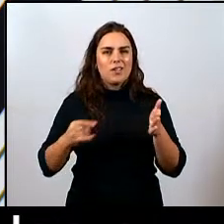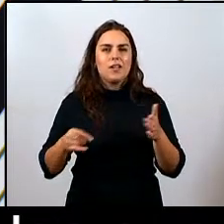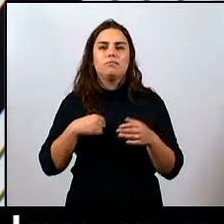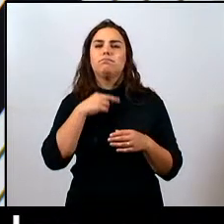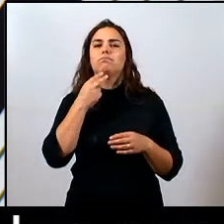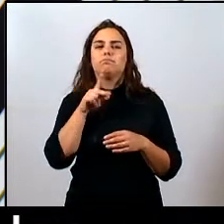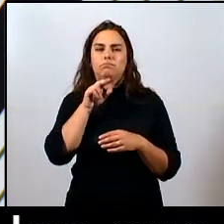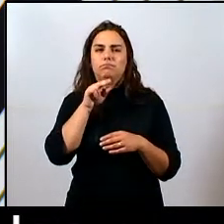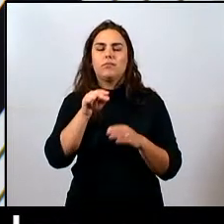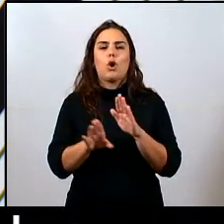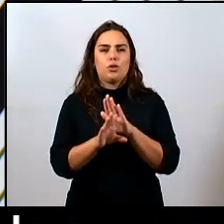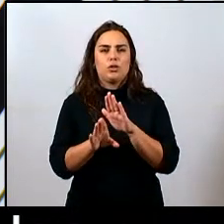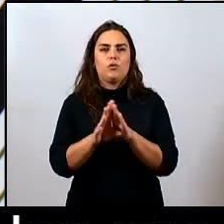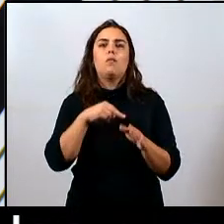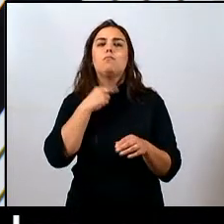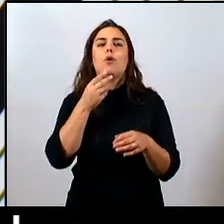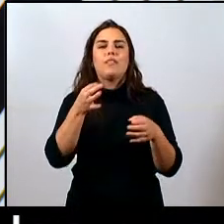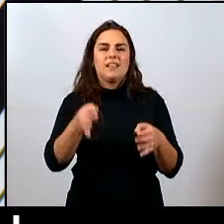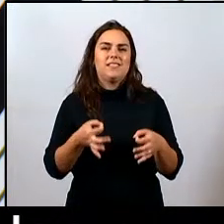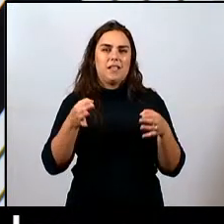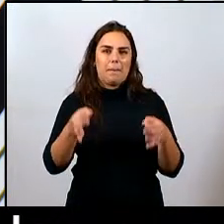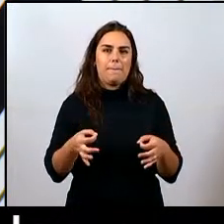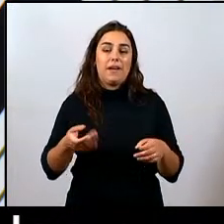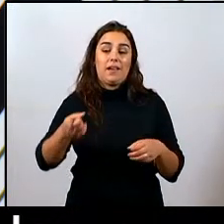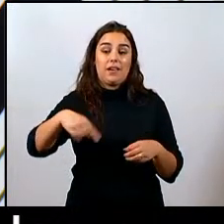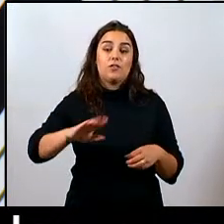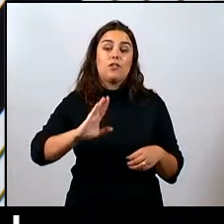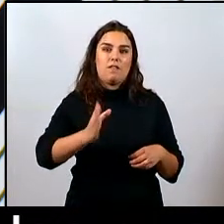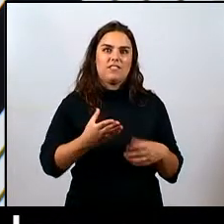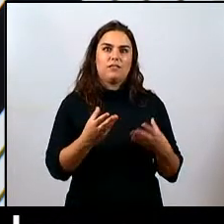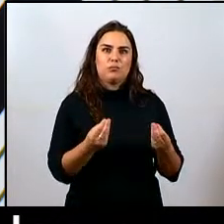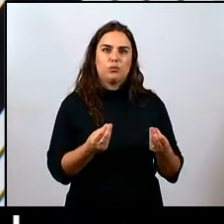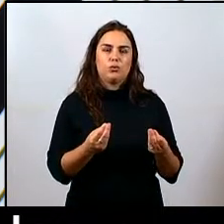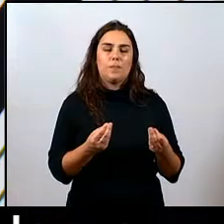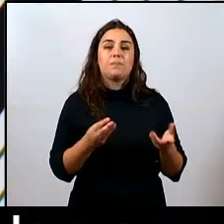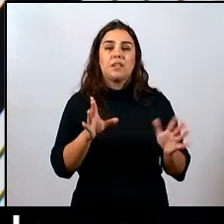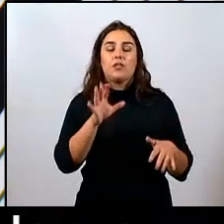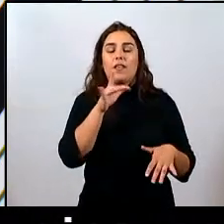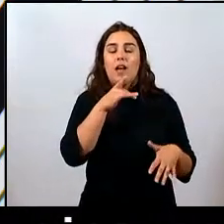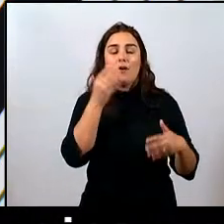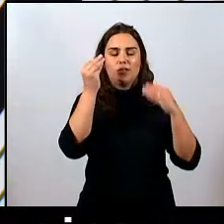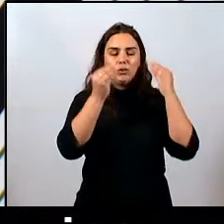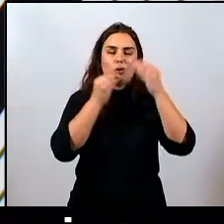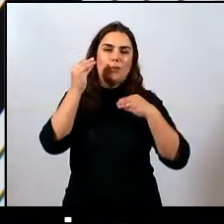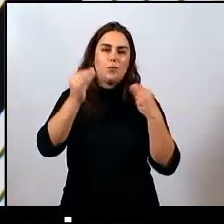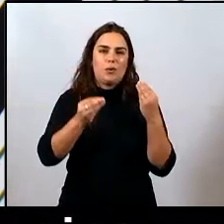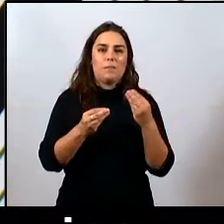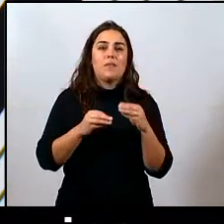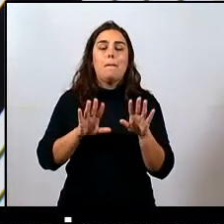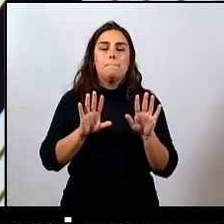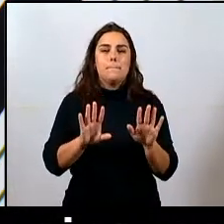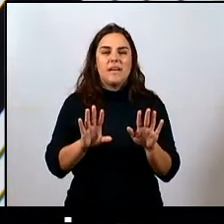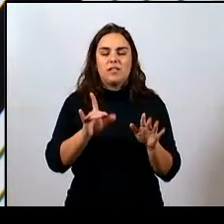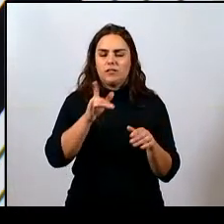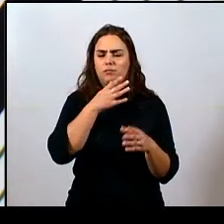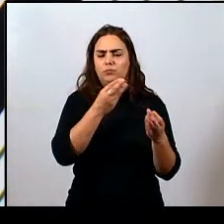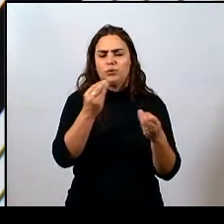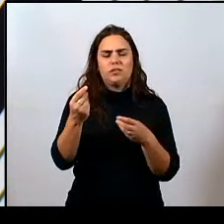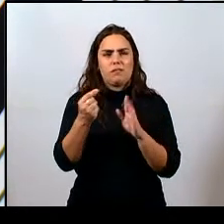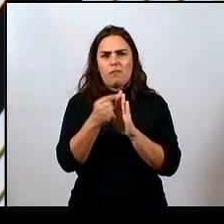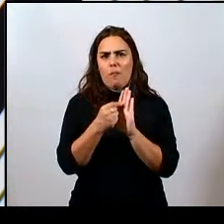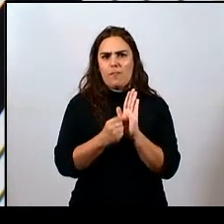seguir comunicándose con su voz de siempre, algo que a ellos les afecta mucho y que ahora esto tiene solución. Pero serán otras muchísimas